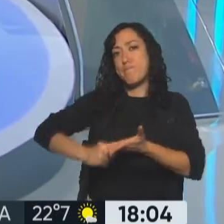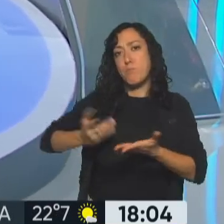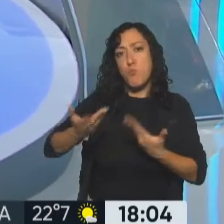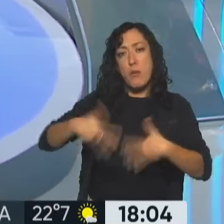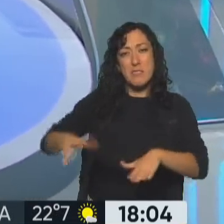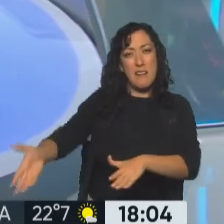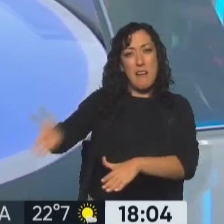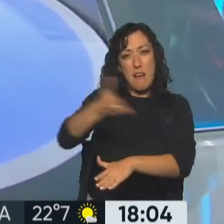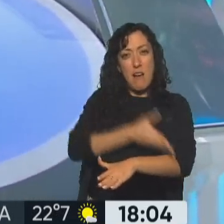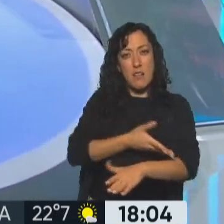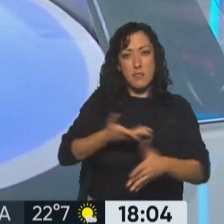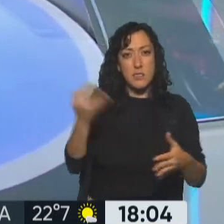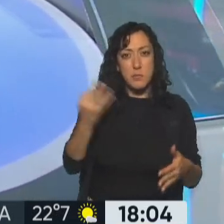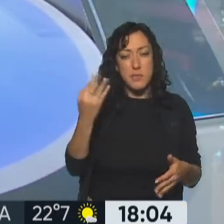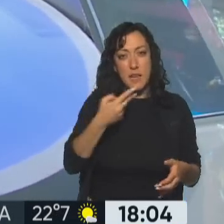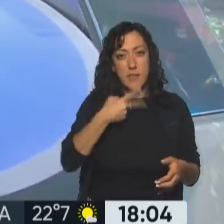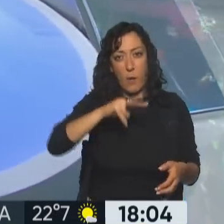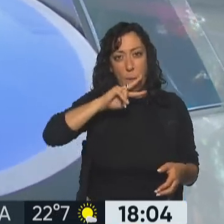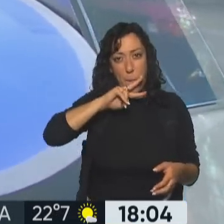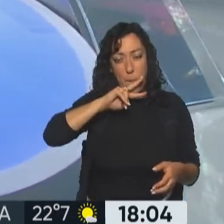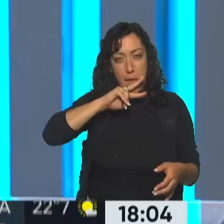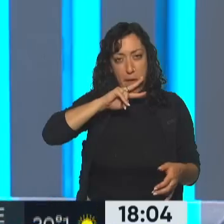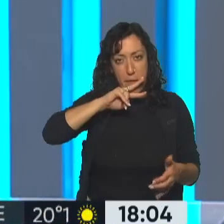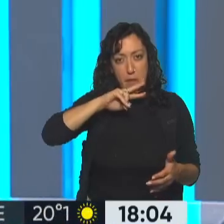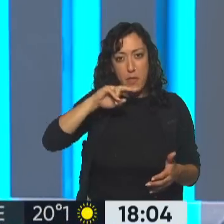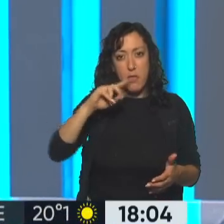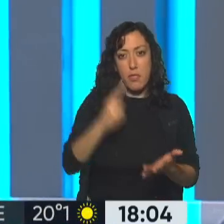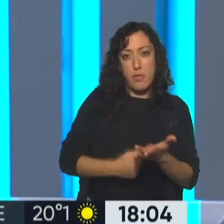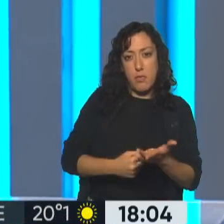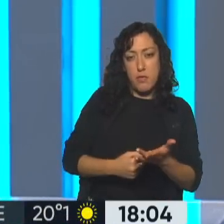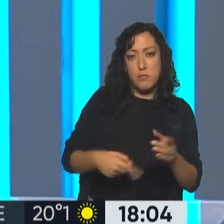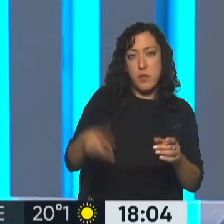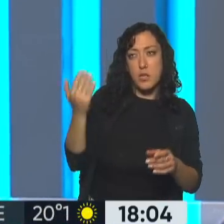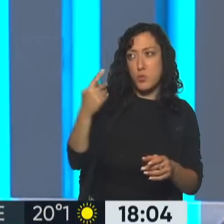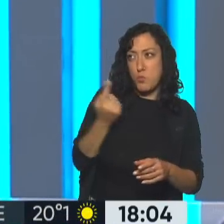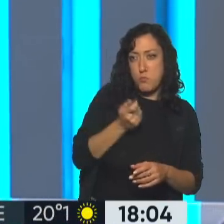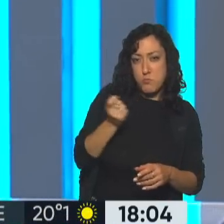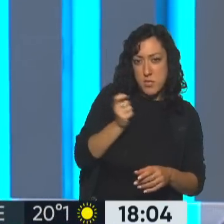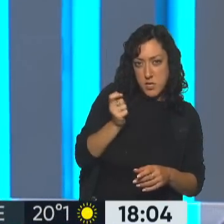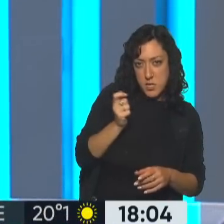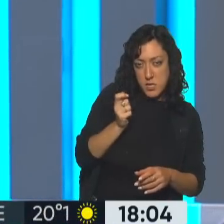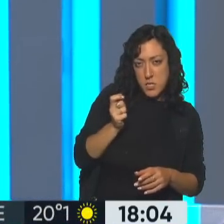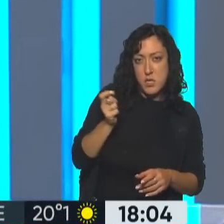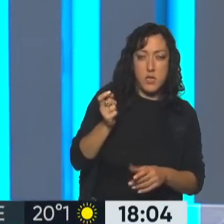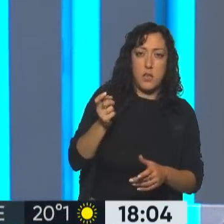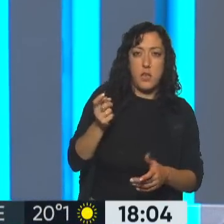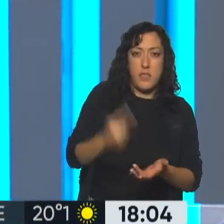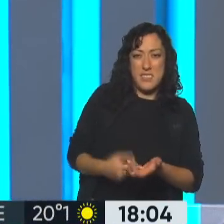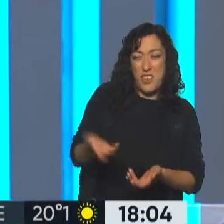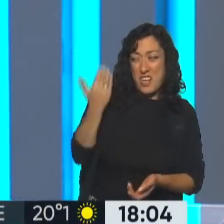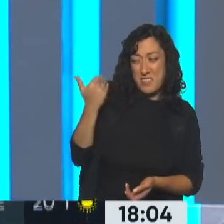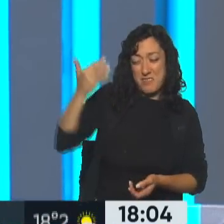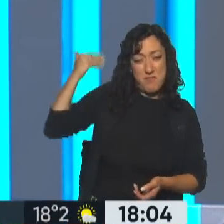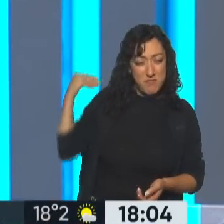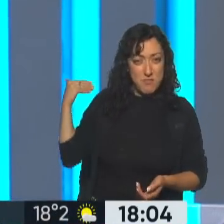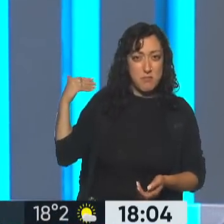tiempo antes. En el caso particular de San Juan, tenía un dictamen de la Procuración de hace un mes, podía haber resuelto esto tranquilamente la semana